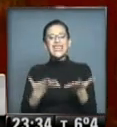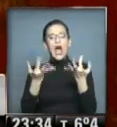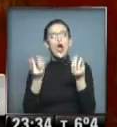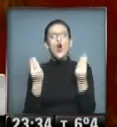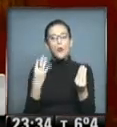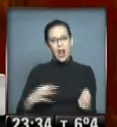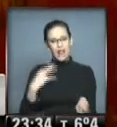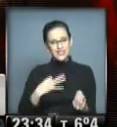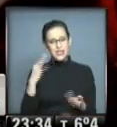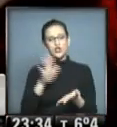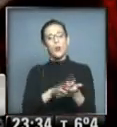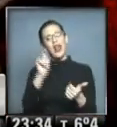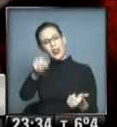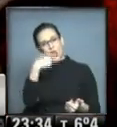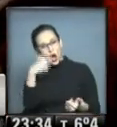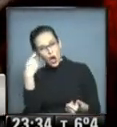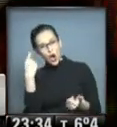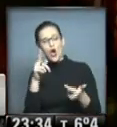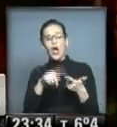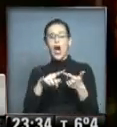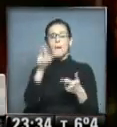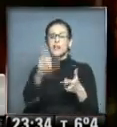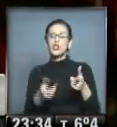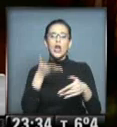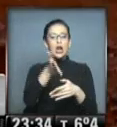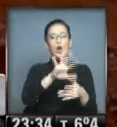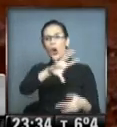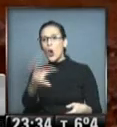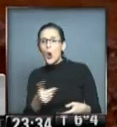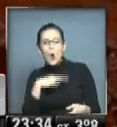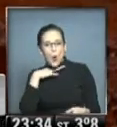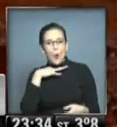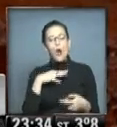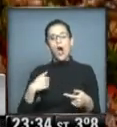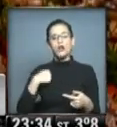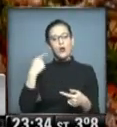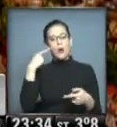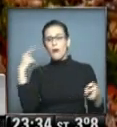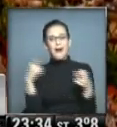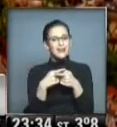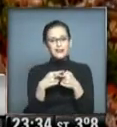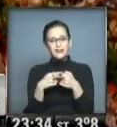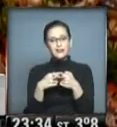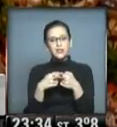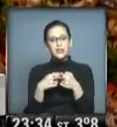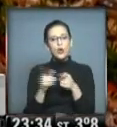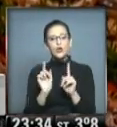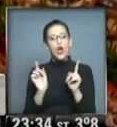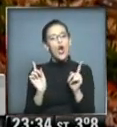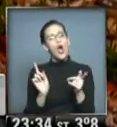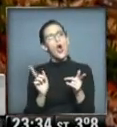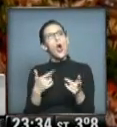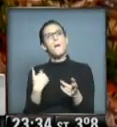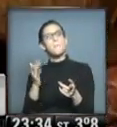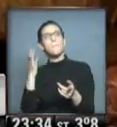como la droga, capaz cuestiones como los pibes que salen a robar. Yo pretendo una objetividad donde no victimizo al pibe de